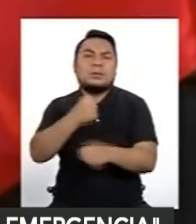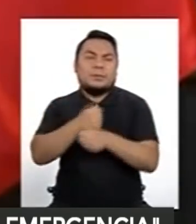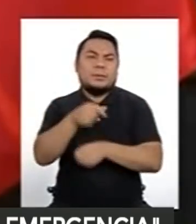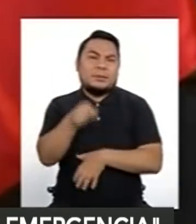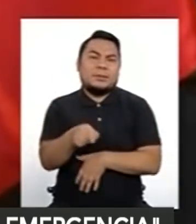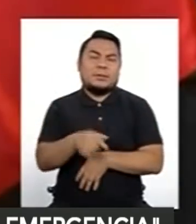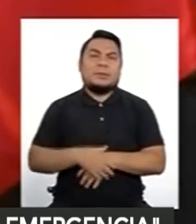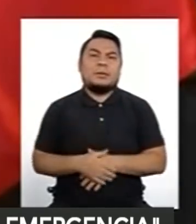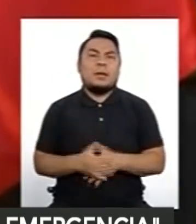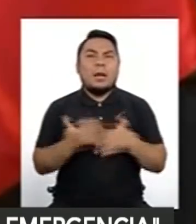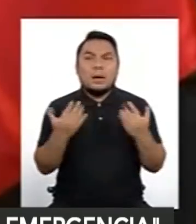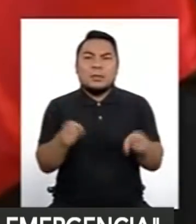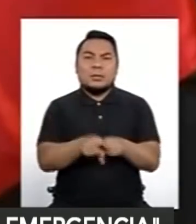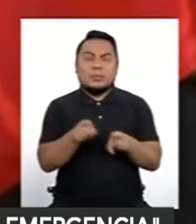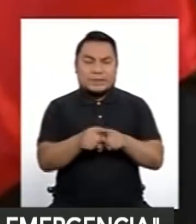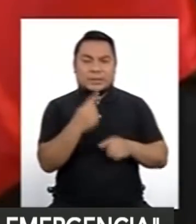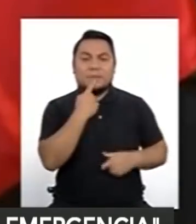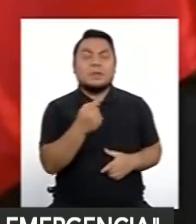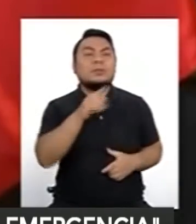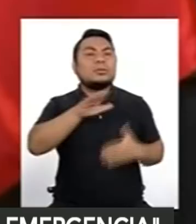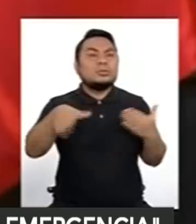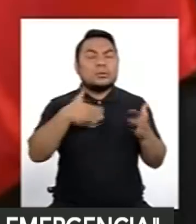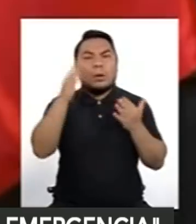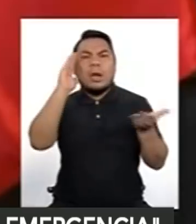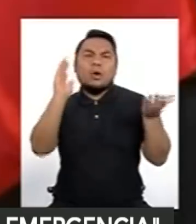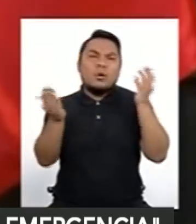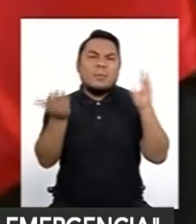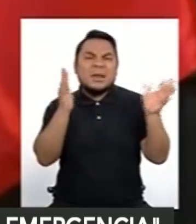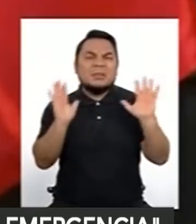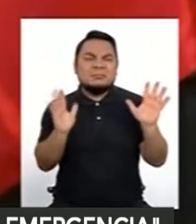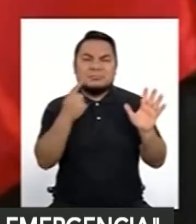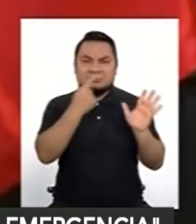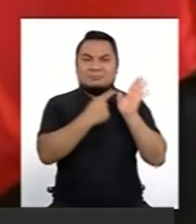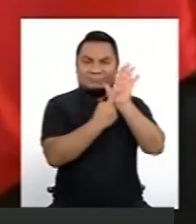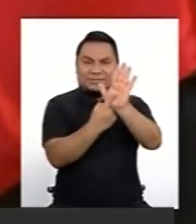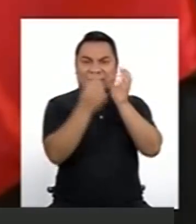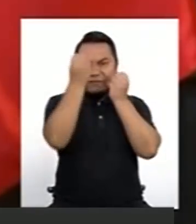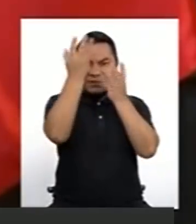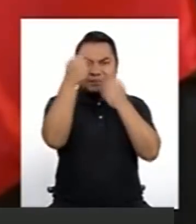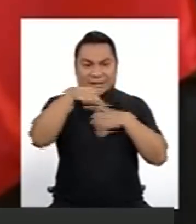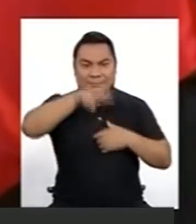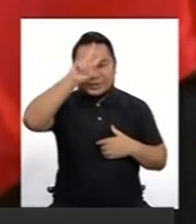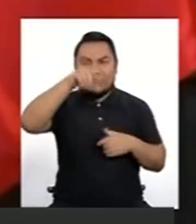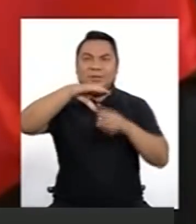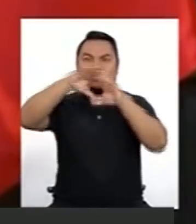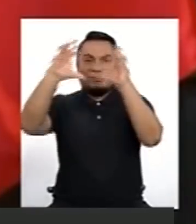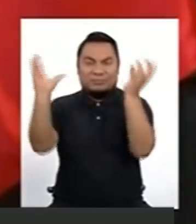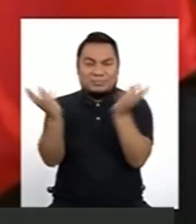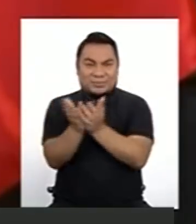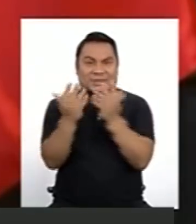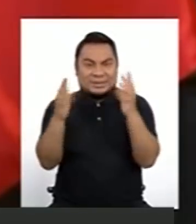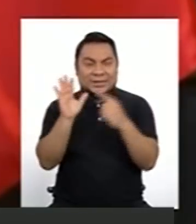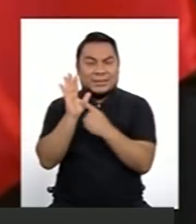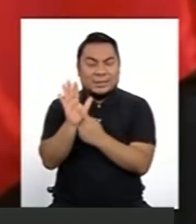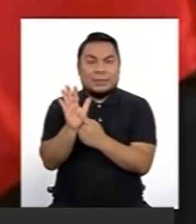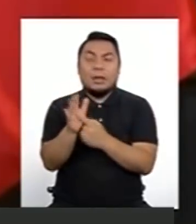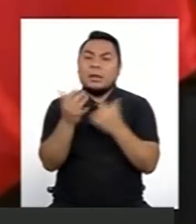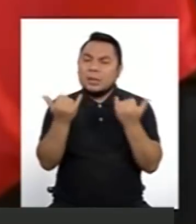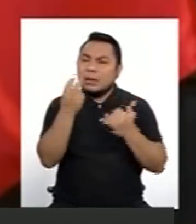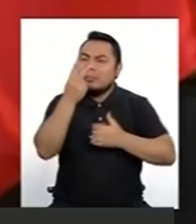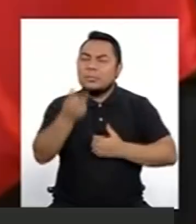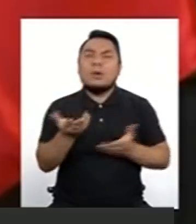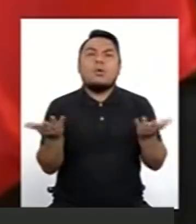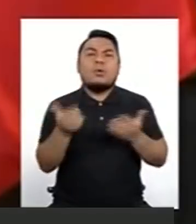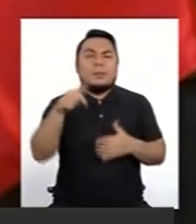y tenemos, tal como lo hemos dicho de manera comparativa, cuáles son los datos de la